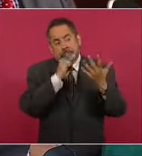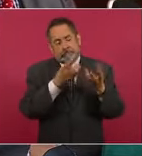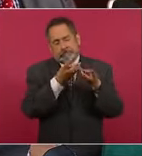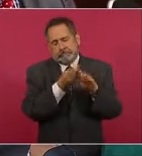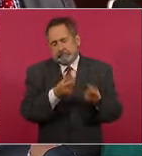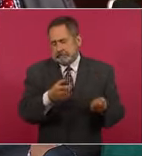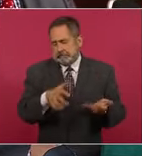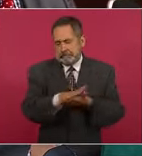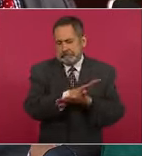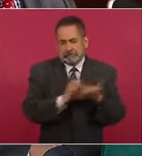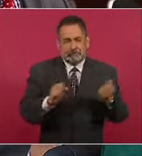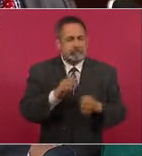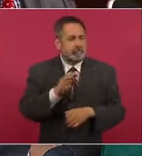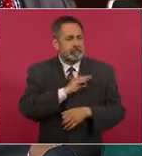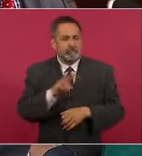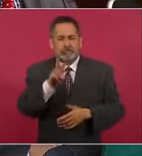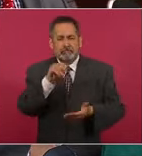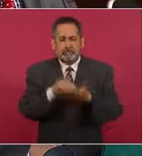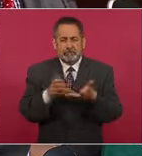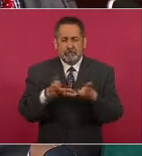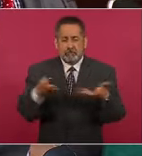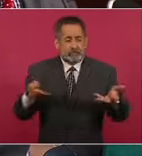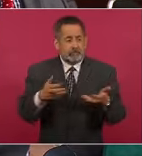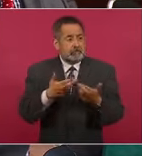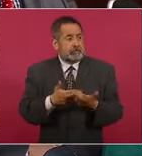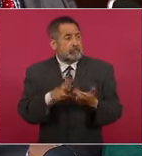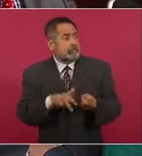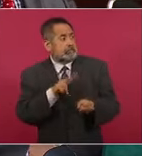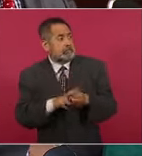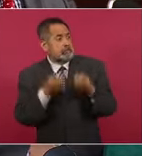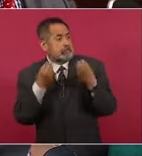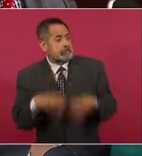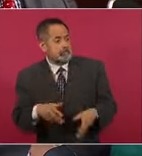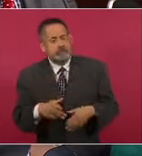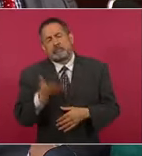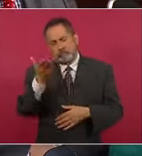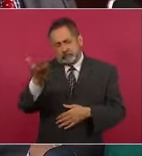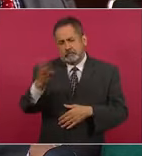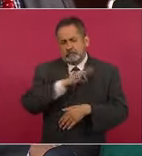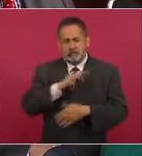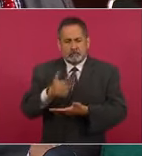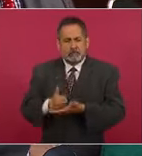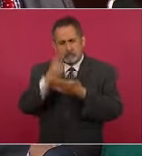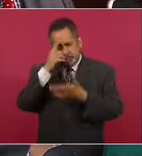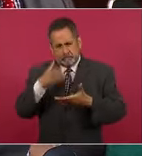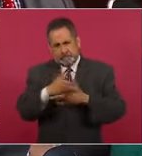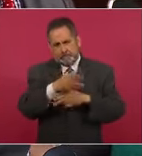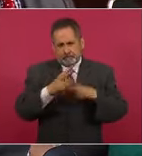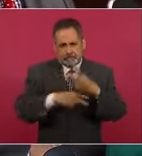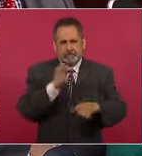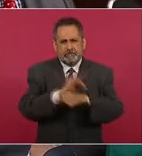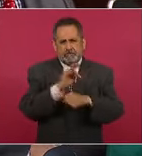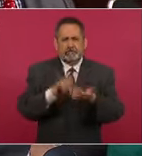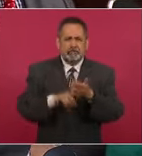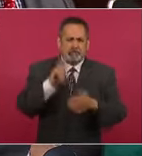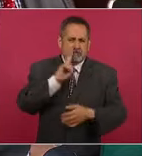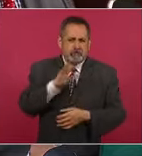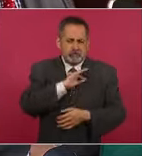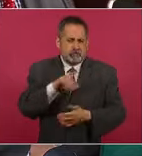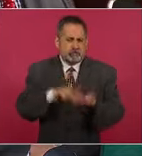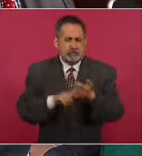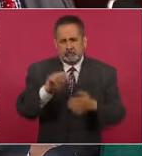así, cerca de 2.000 hectáreas son de reservas naturales, entonces se le pide su ayuda para restablecer lo más pronto posible a